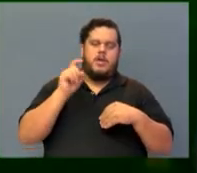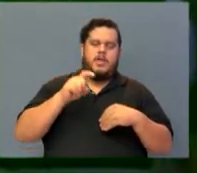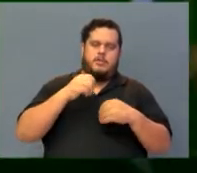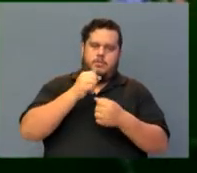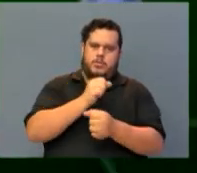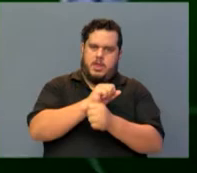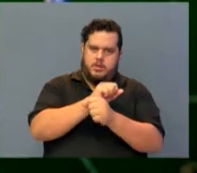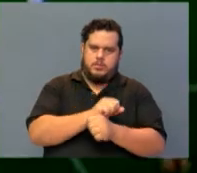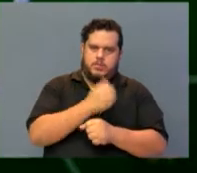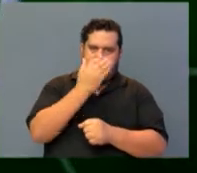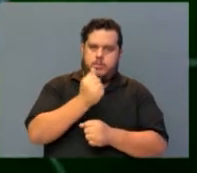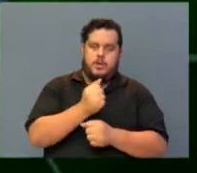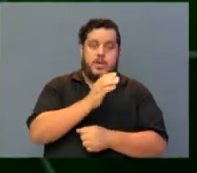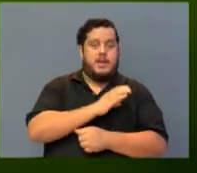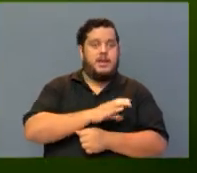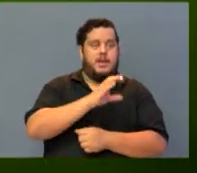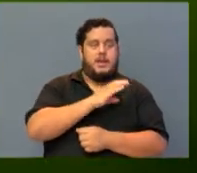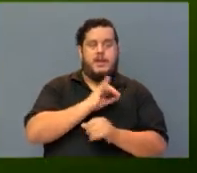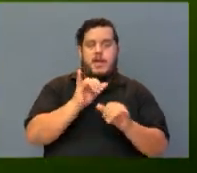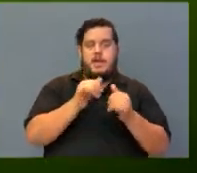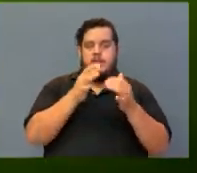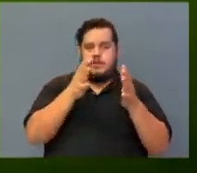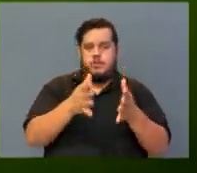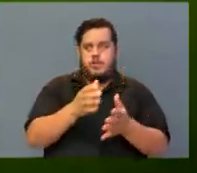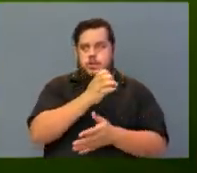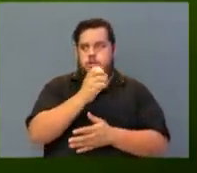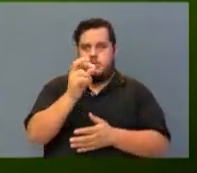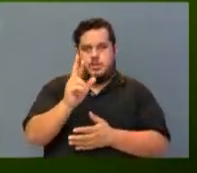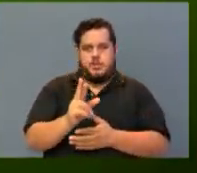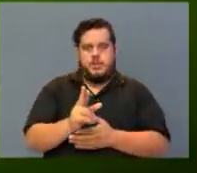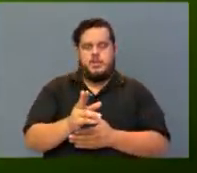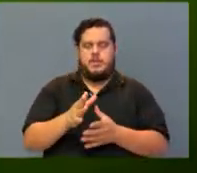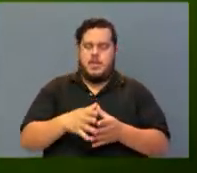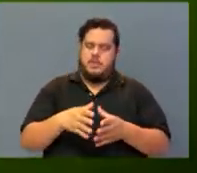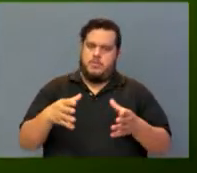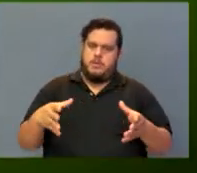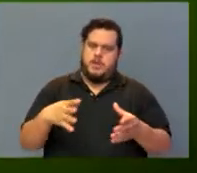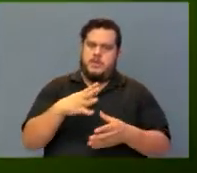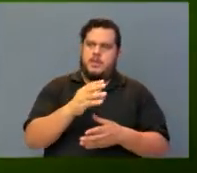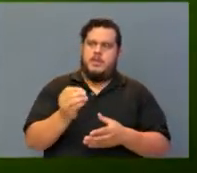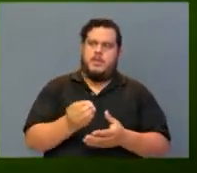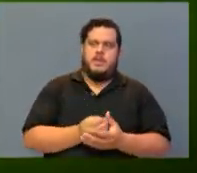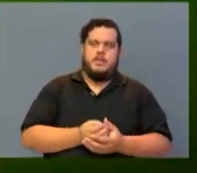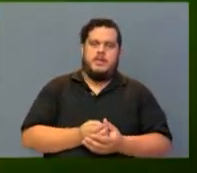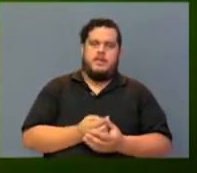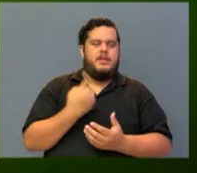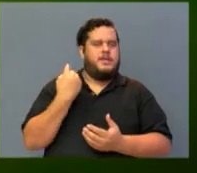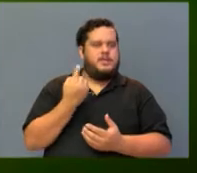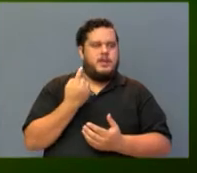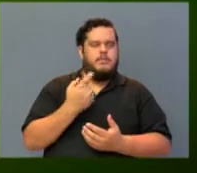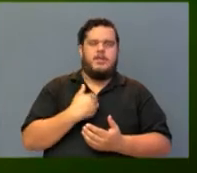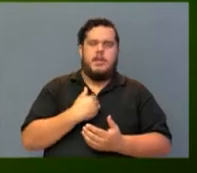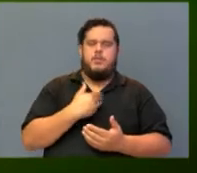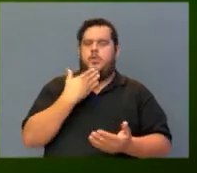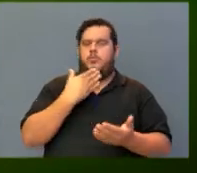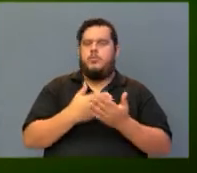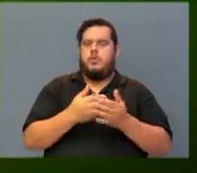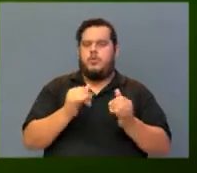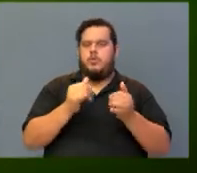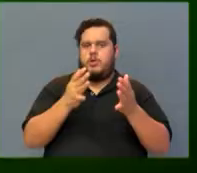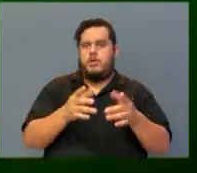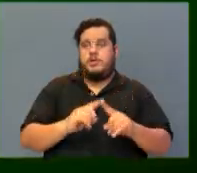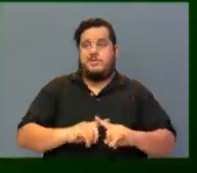acostumbrarse, porque la calidad del jugador costarricense es muy grande, y siempre hay buenos jugadores, pero